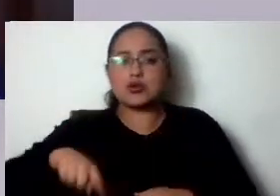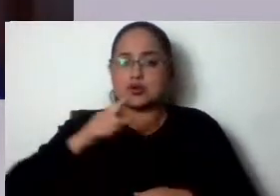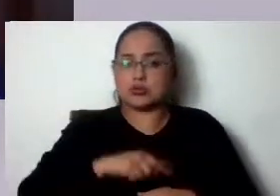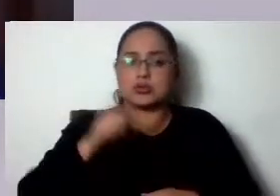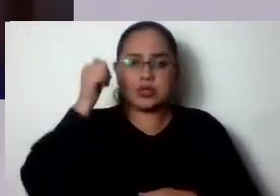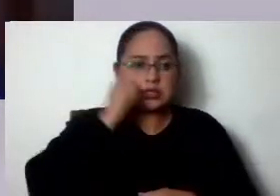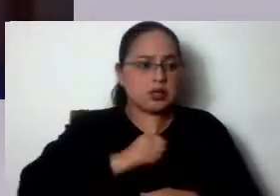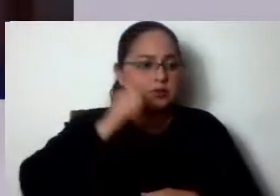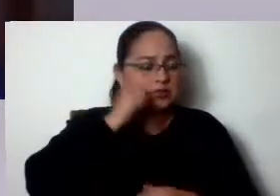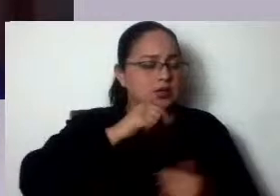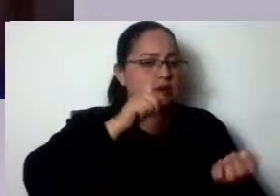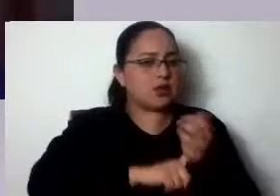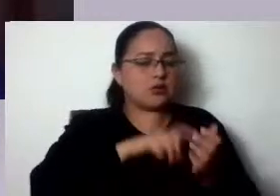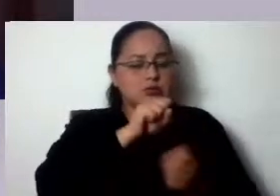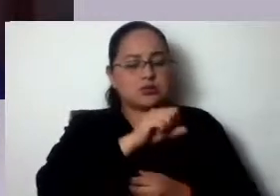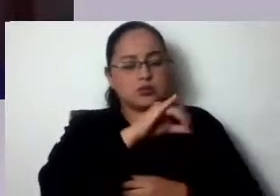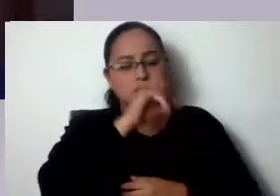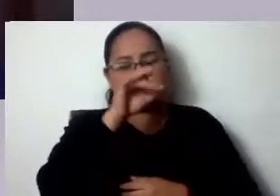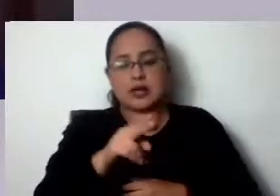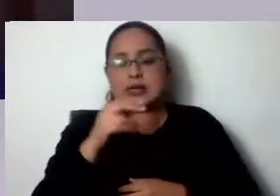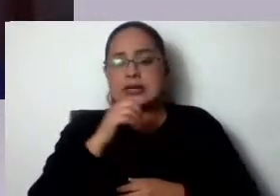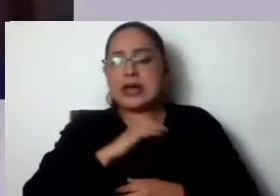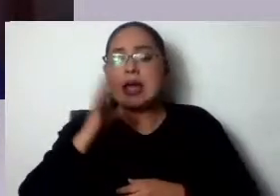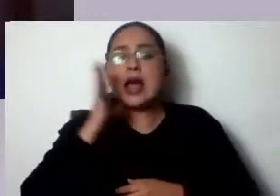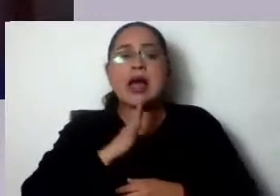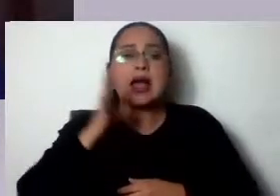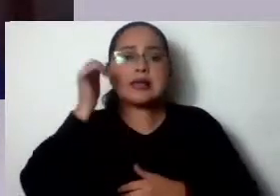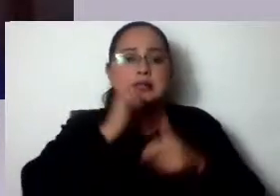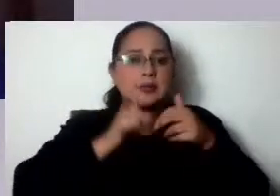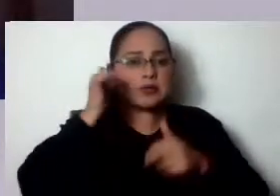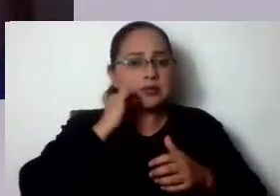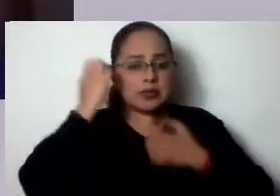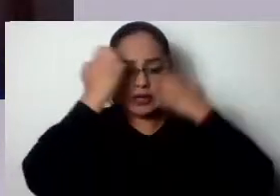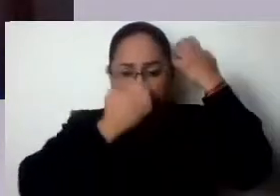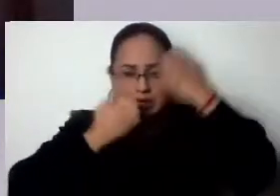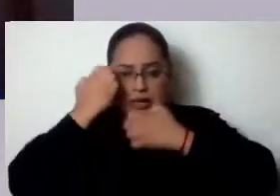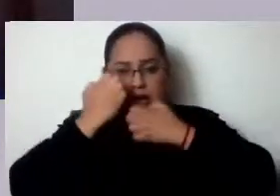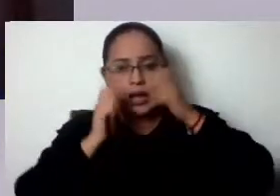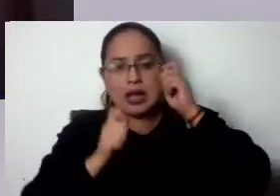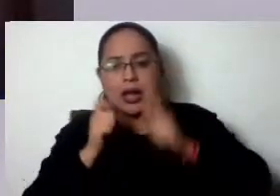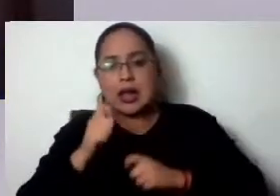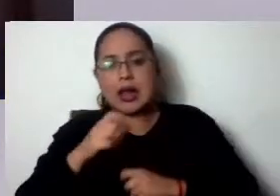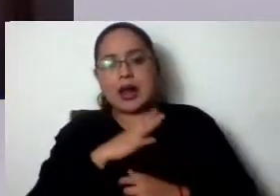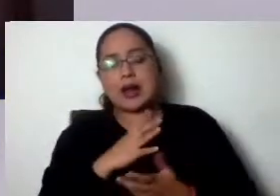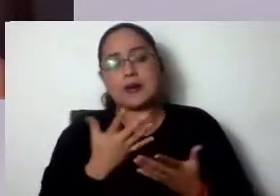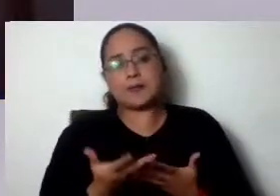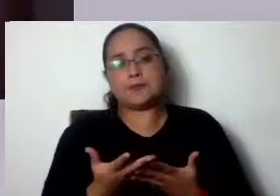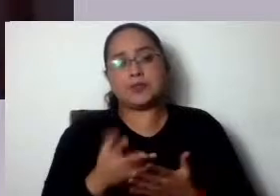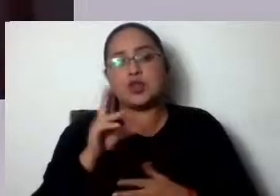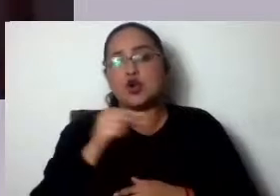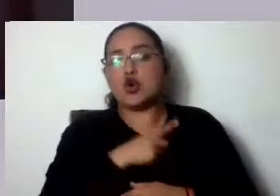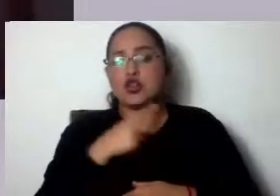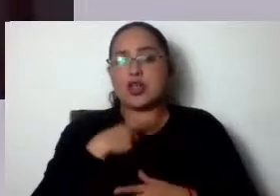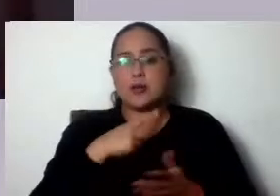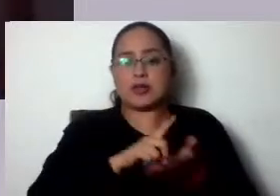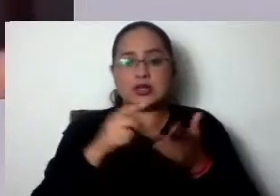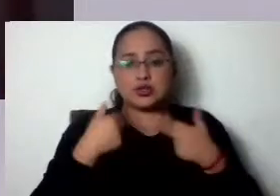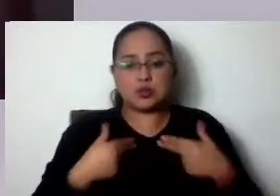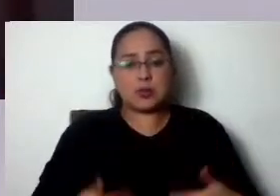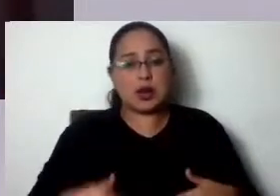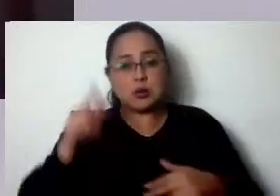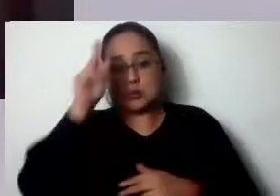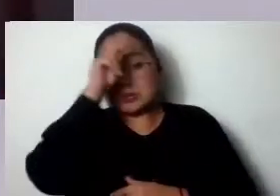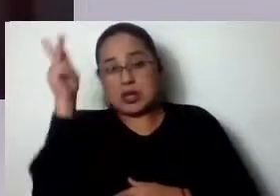en la suprema corte revisando y analizando que no se haya un empeoramiento de los derechos si no haya un